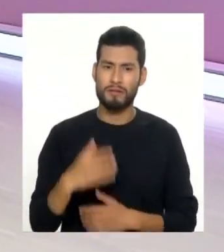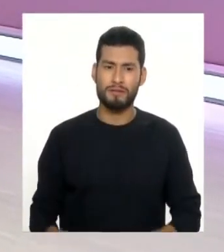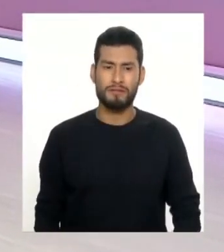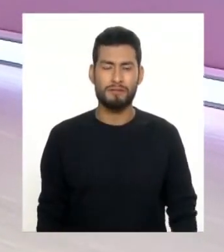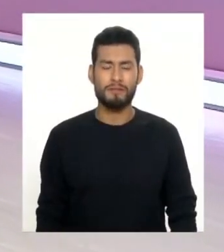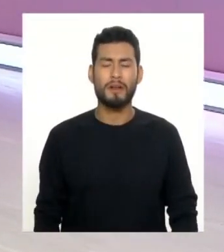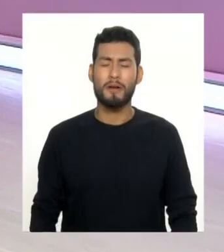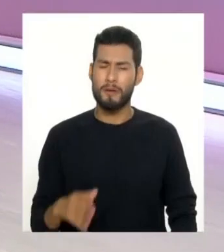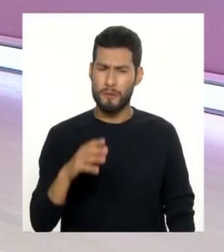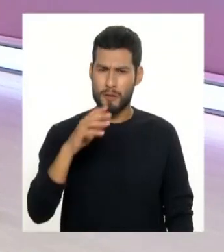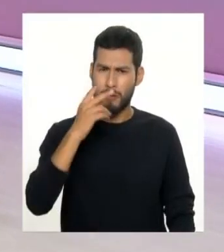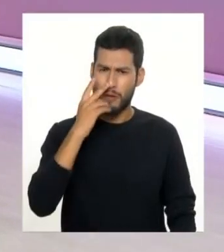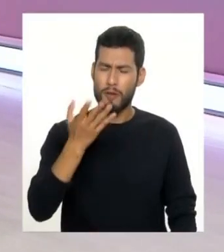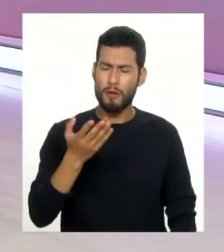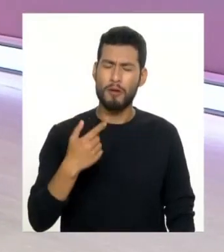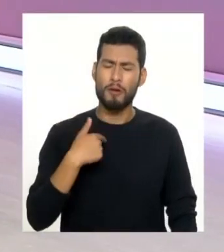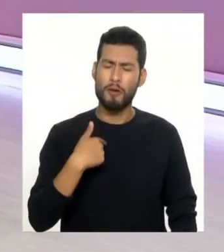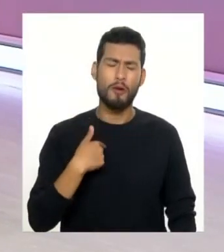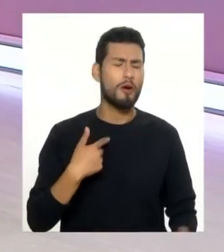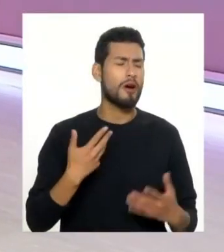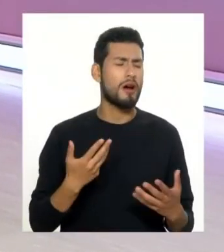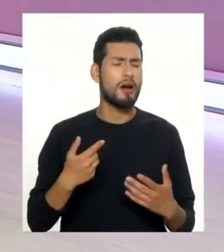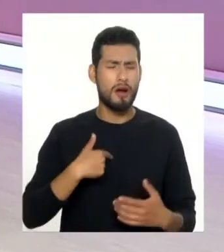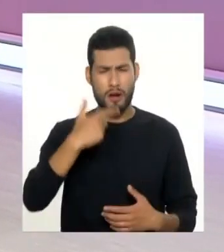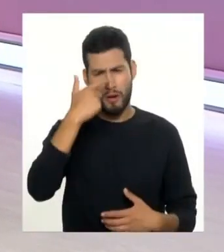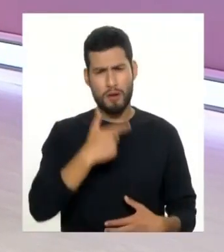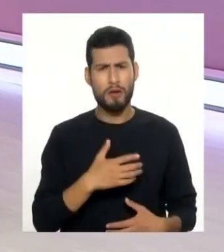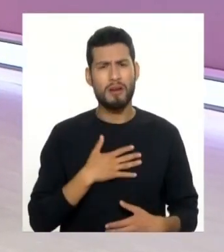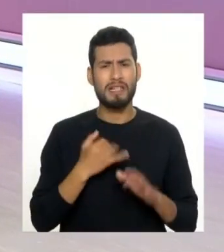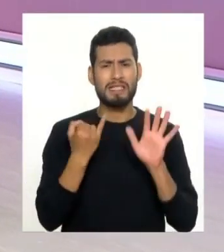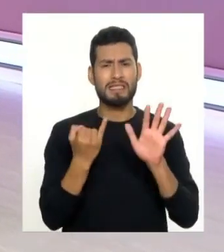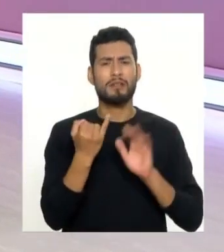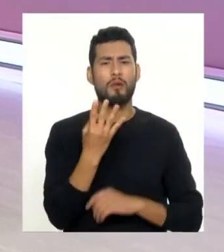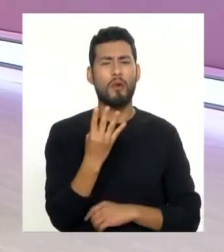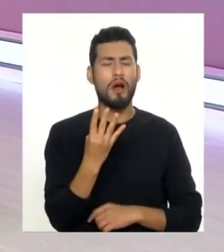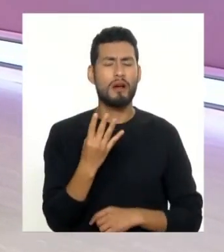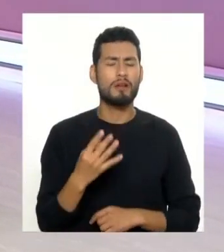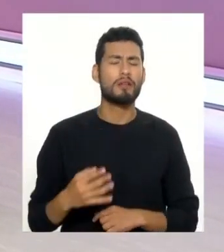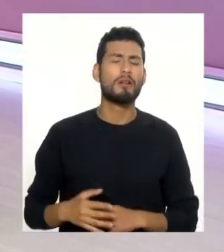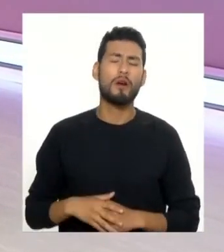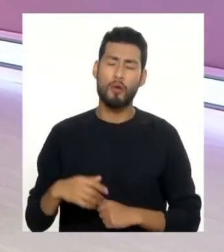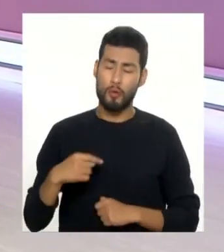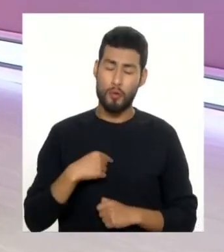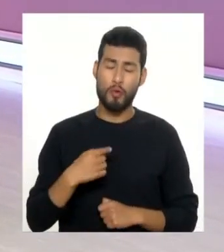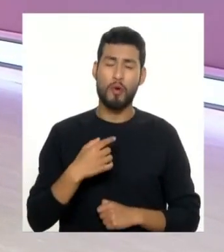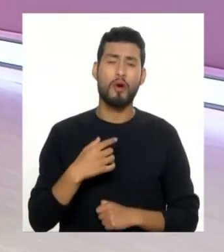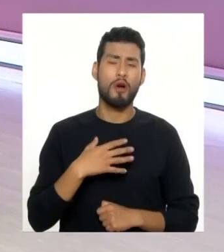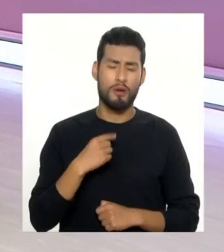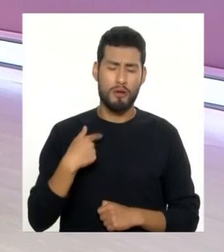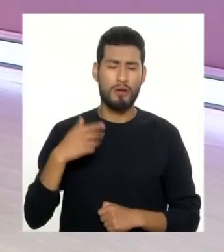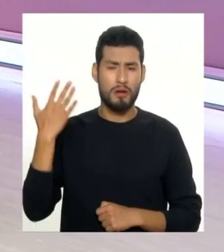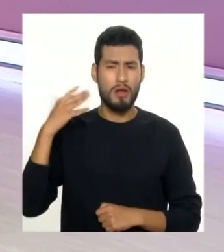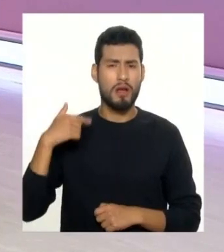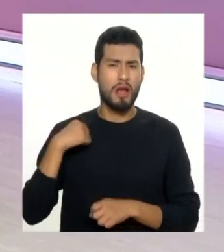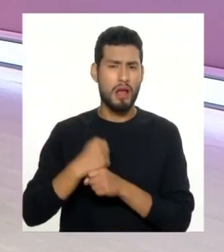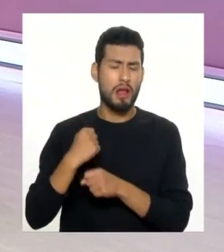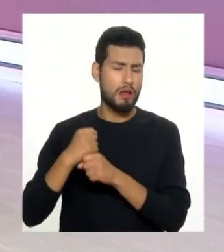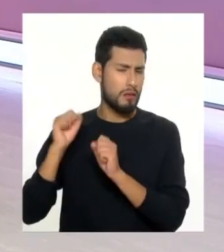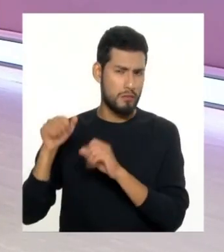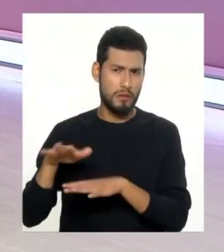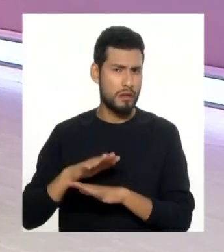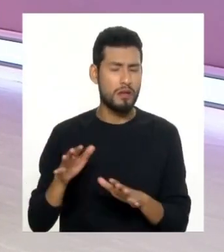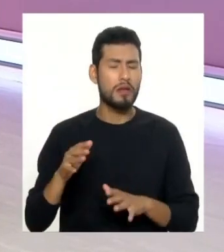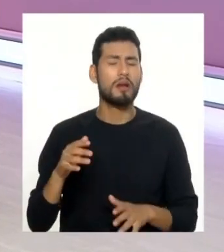Adelante, José. Mire, sí, le escucho. Mire, yo soy una persona de 74 años, soy militar retirado, el cual